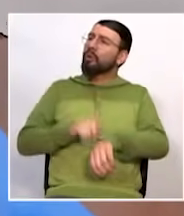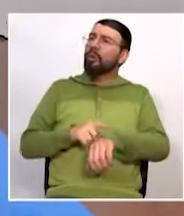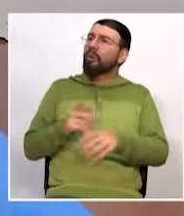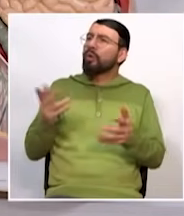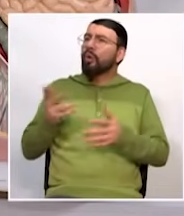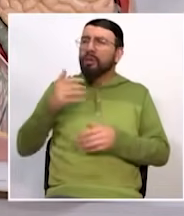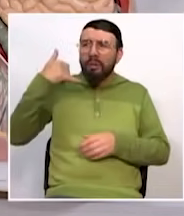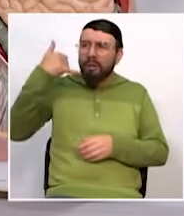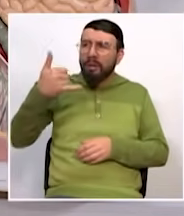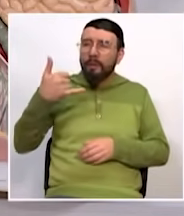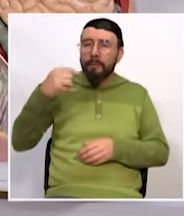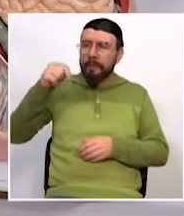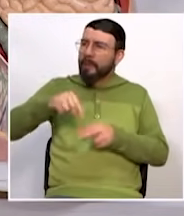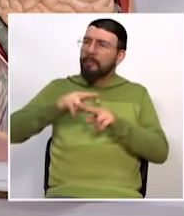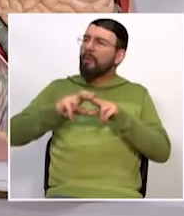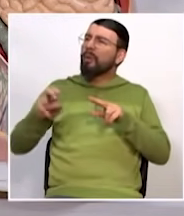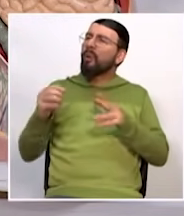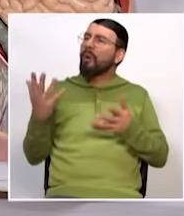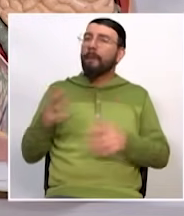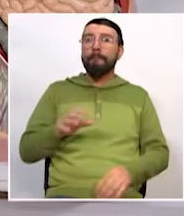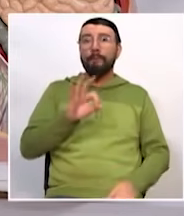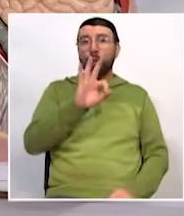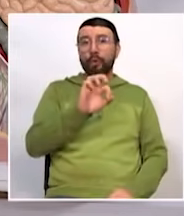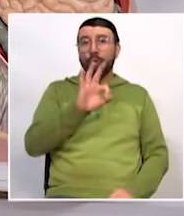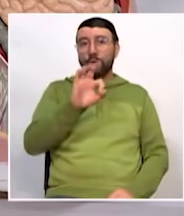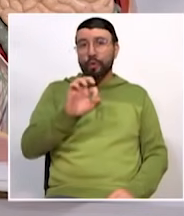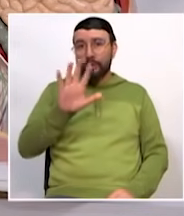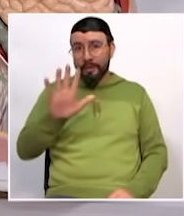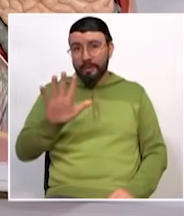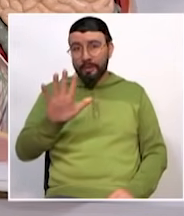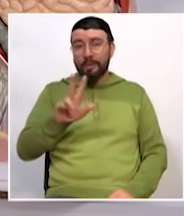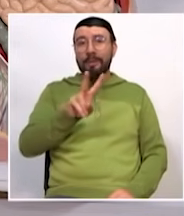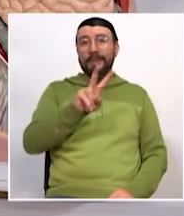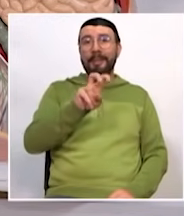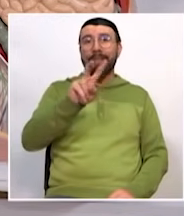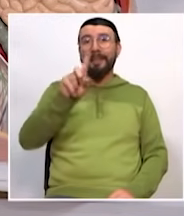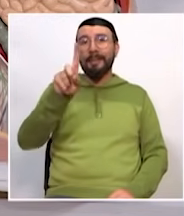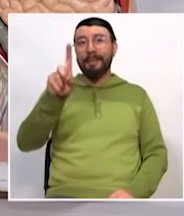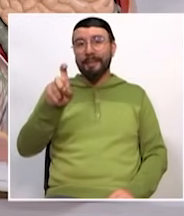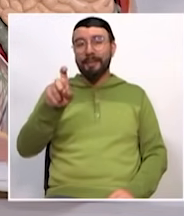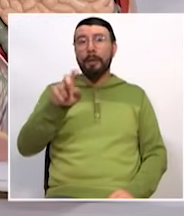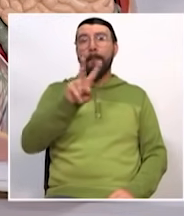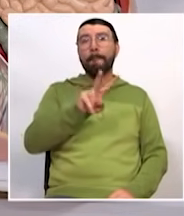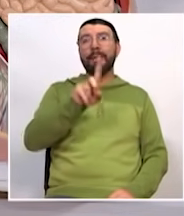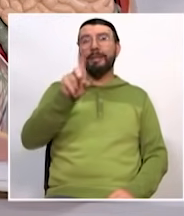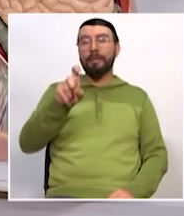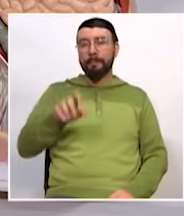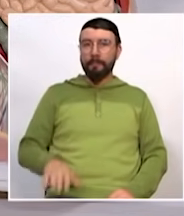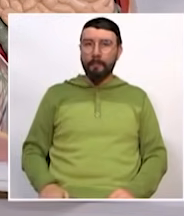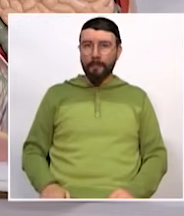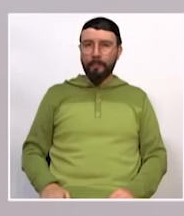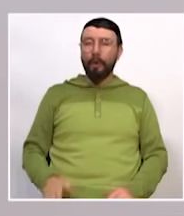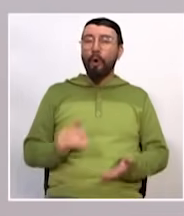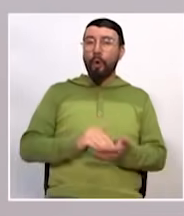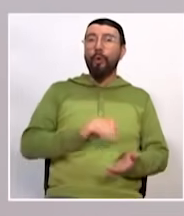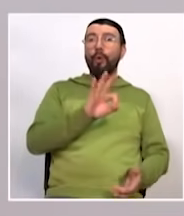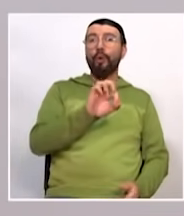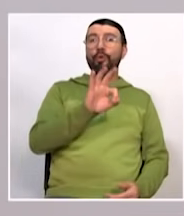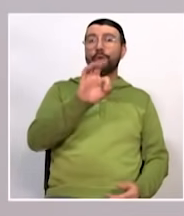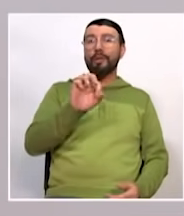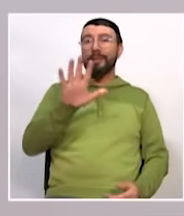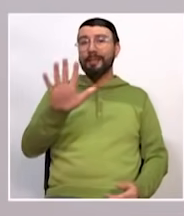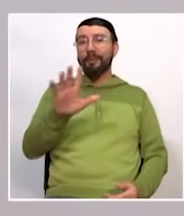localizar de manizales gracias john muy amable 8 85 76 26 8 85